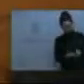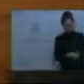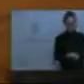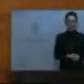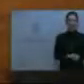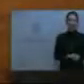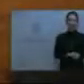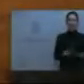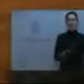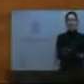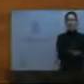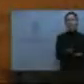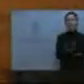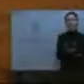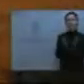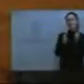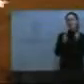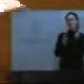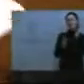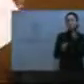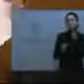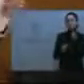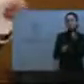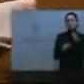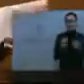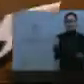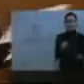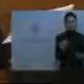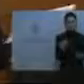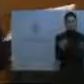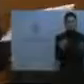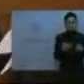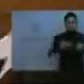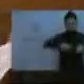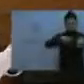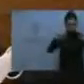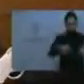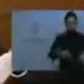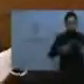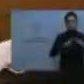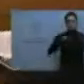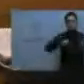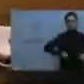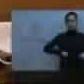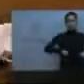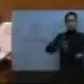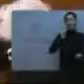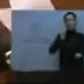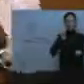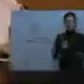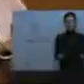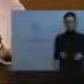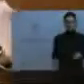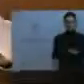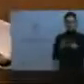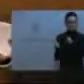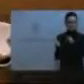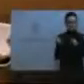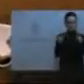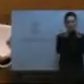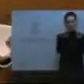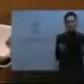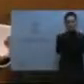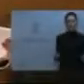donde se instaba a que se impulsara una formalización del convenio existente, que le dieran una